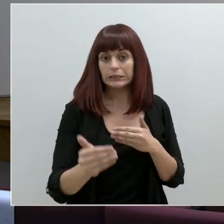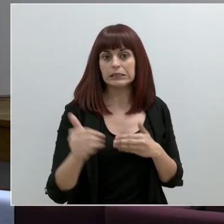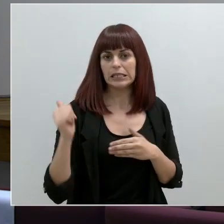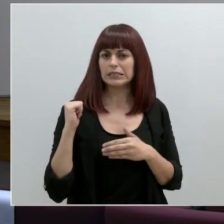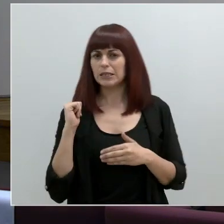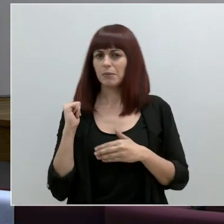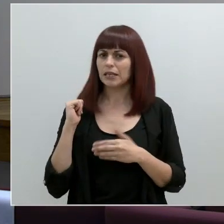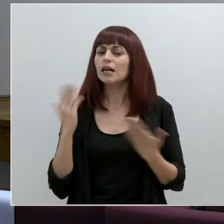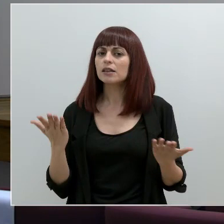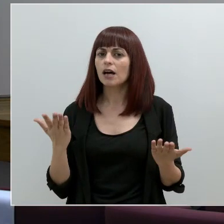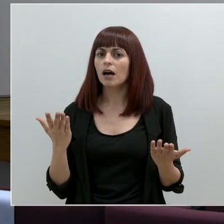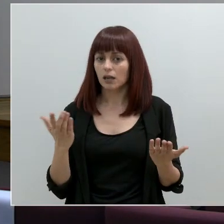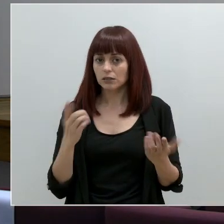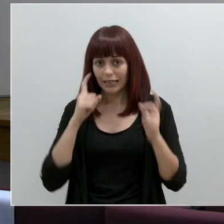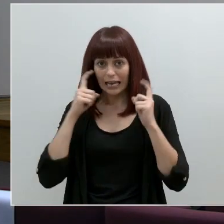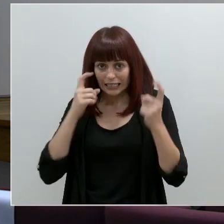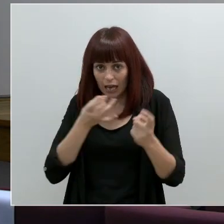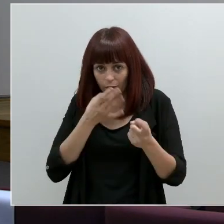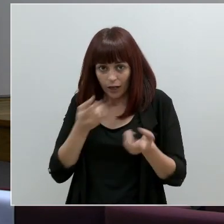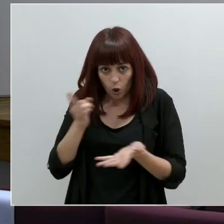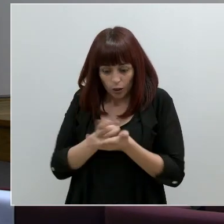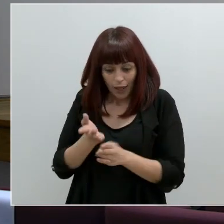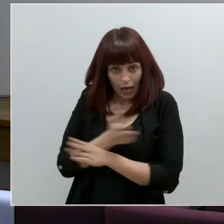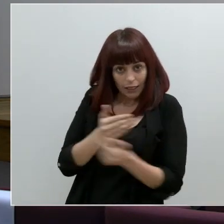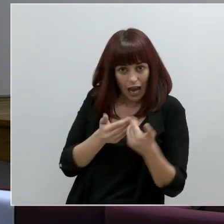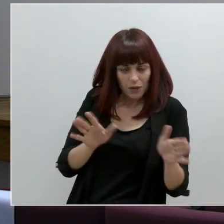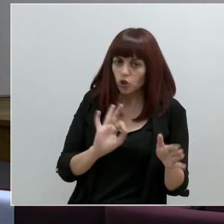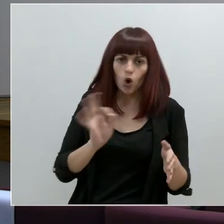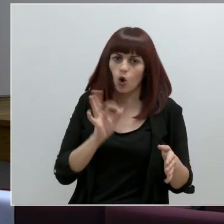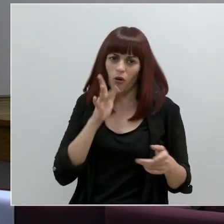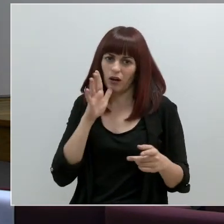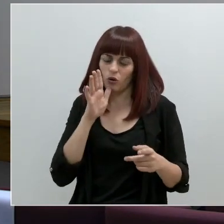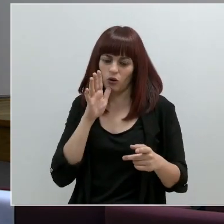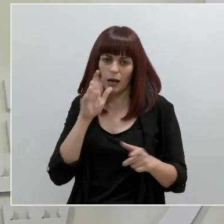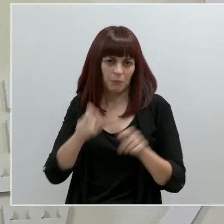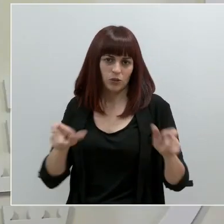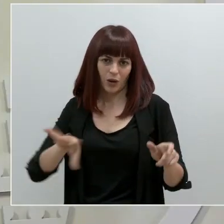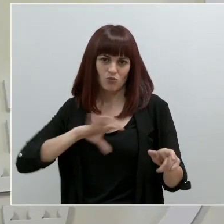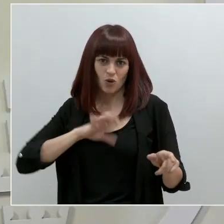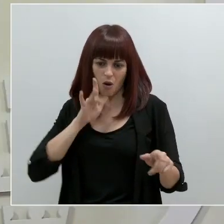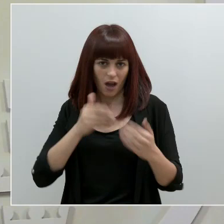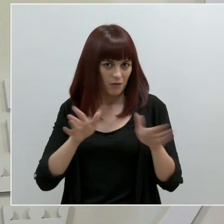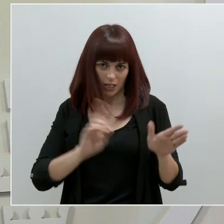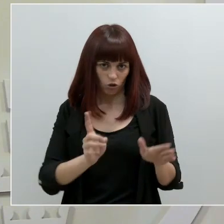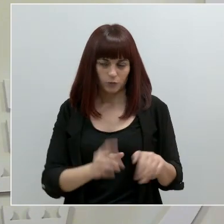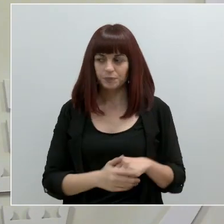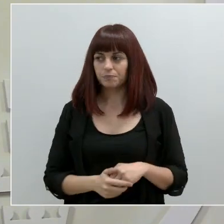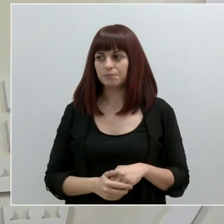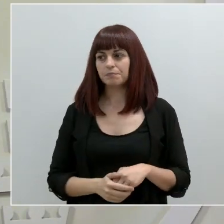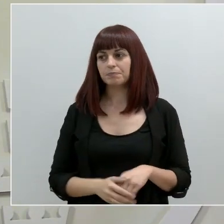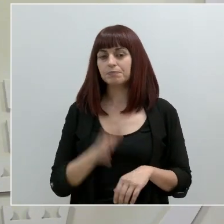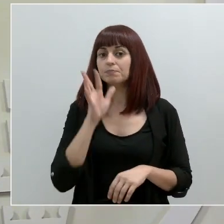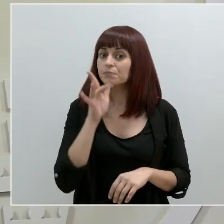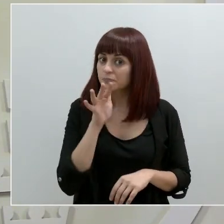Santa sería intentar abrir los bares de nuevo antes o no, con el nivel de casos que tenemos. Ahora mismo todavía